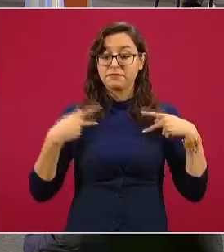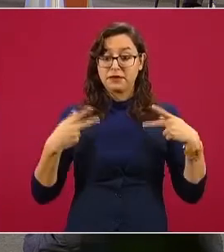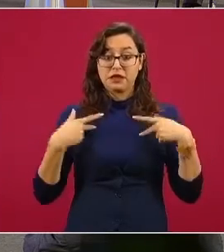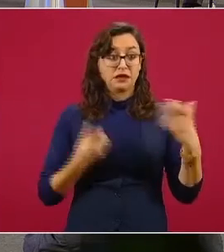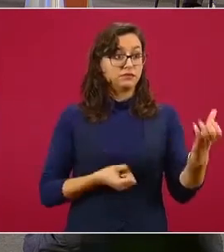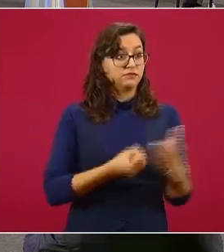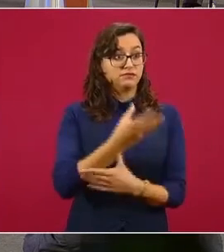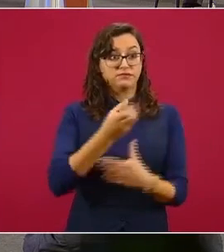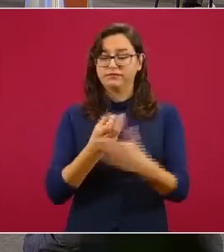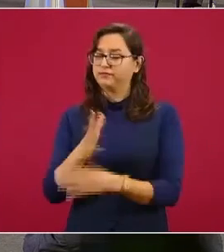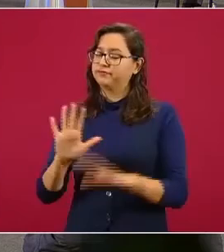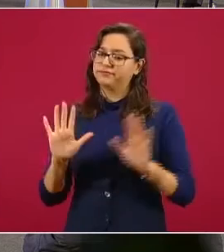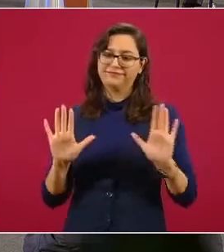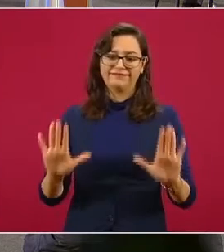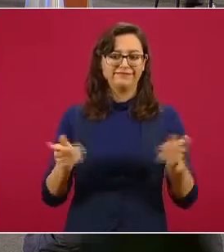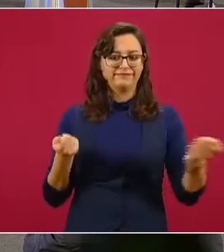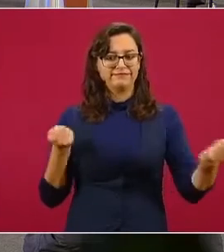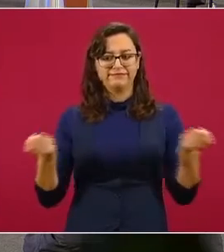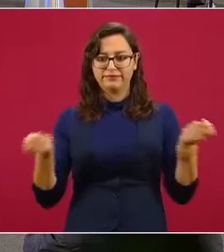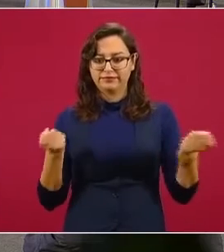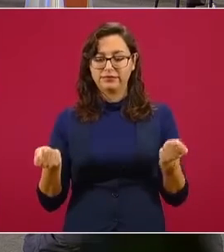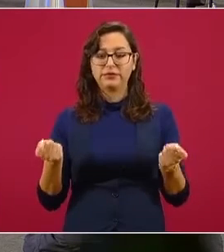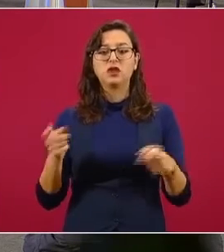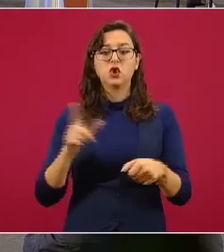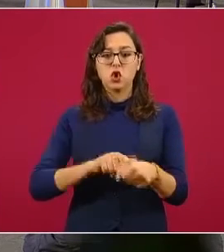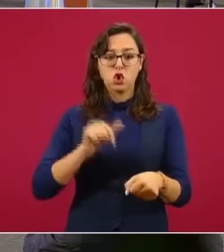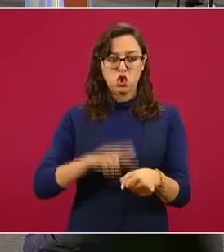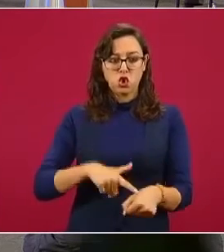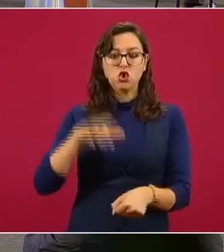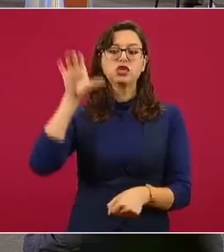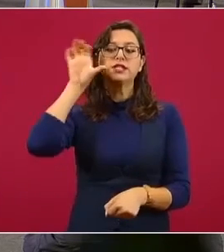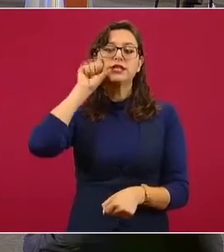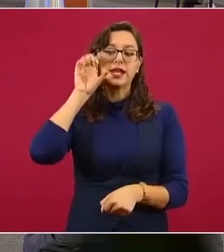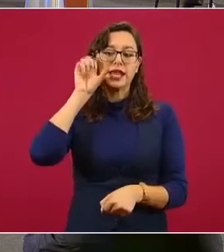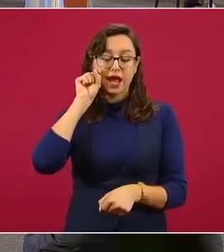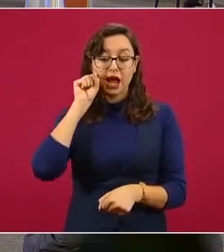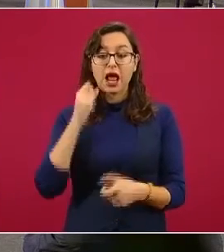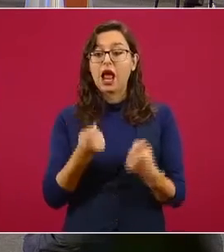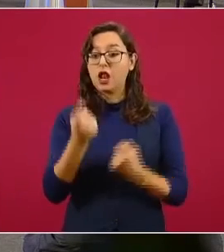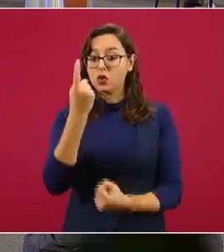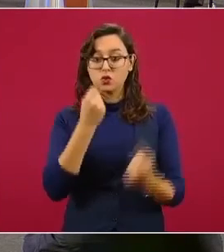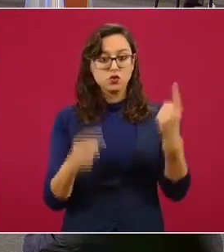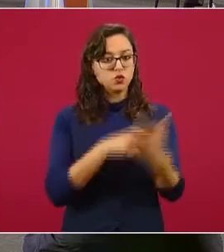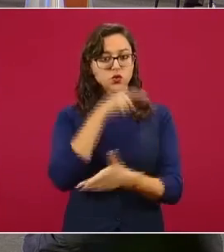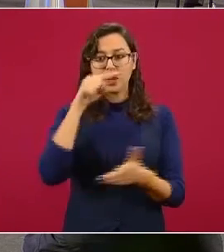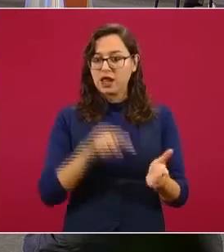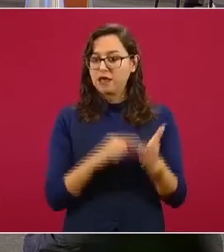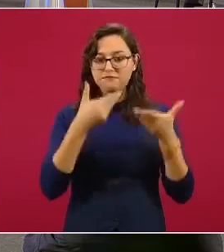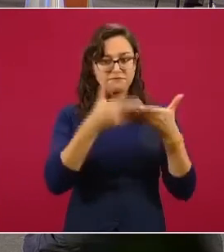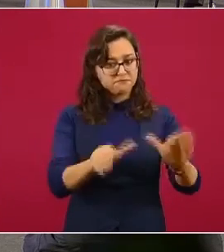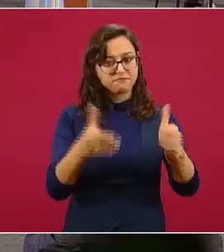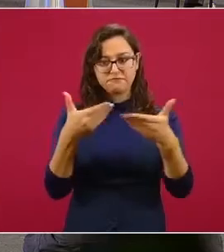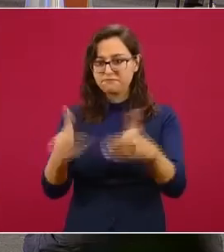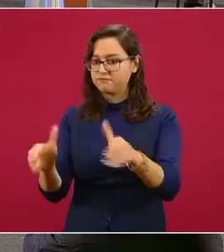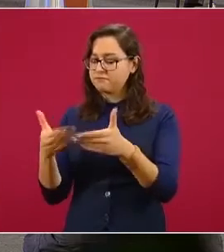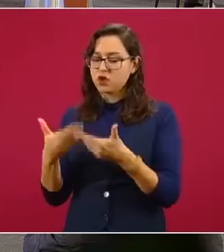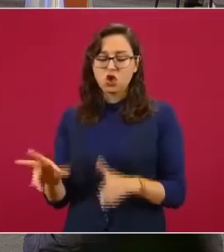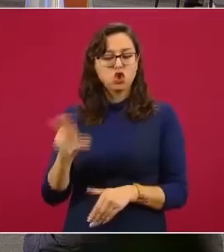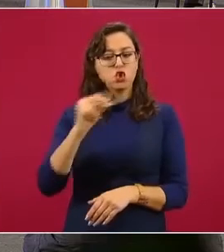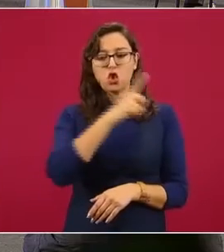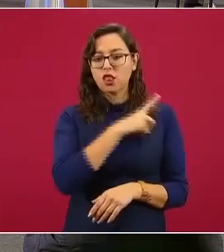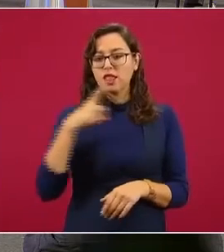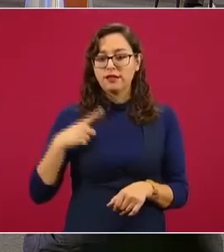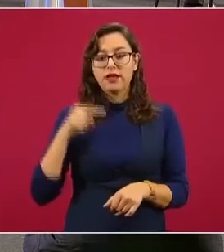público que corresponden con un semáforo naranja. Hay espacios que no deben estar abiertos porque están contribuyendo mucho